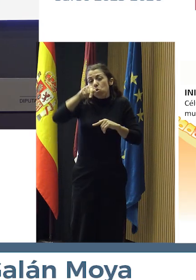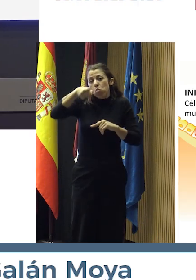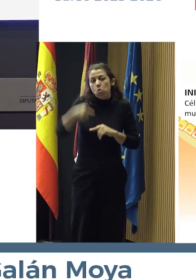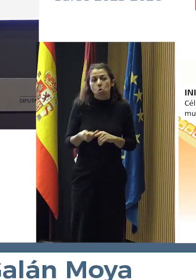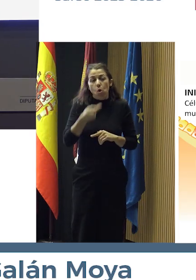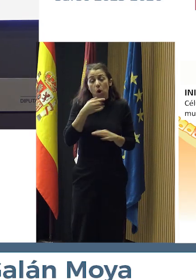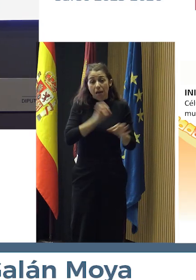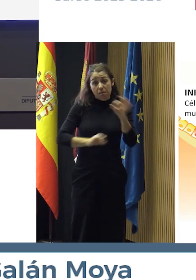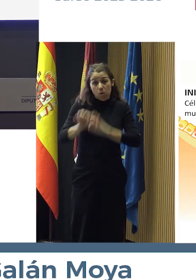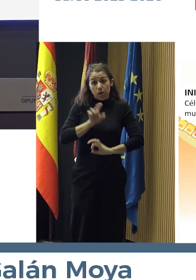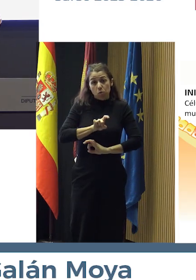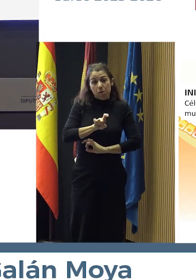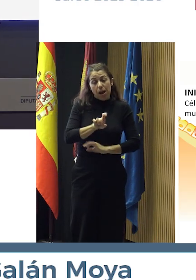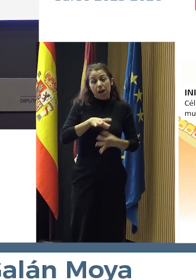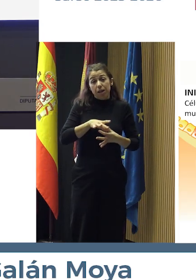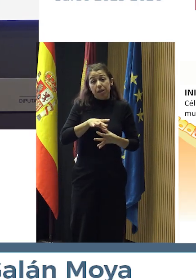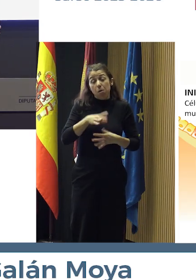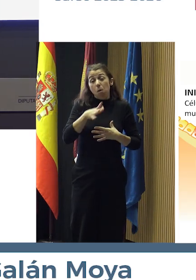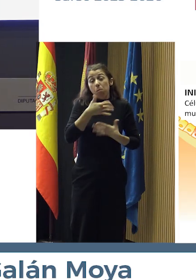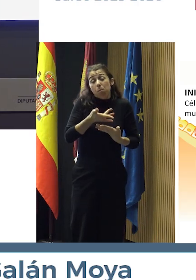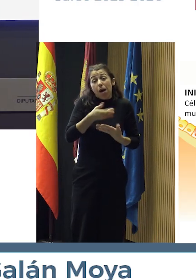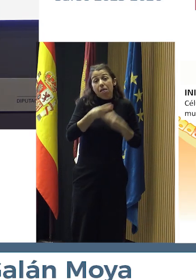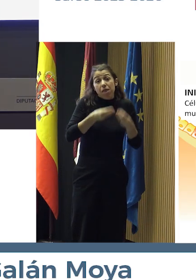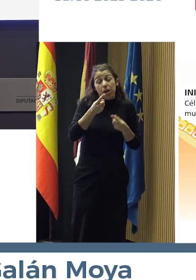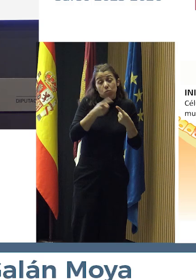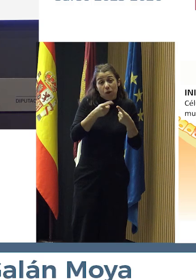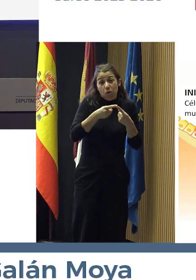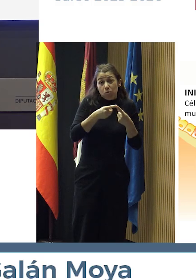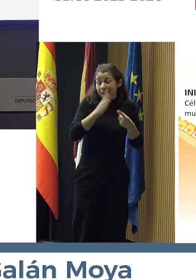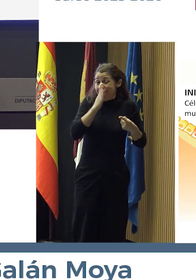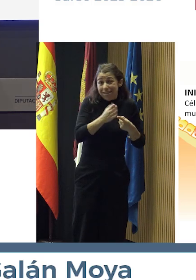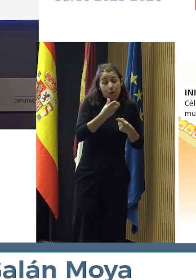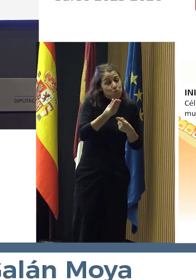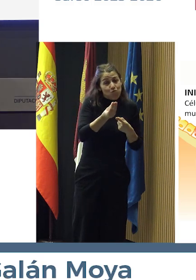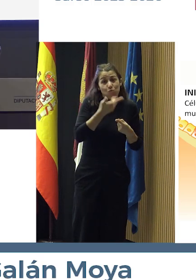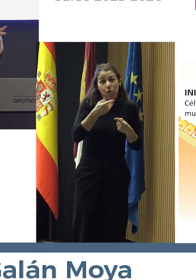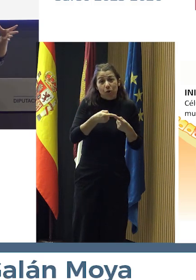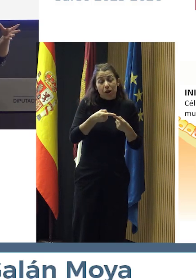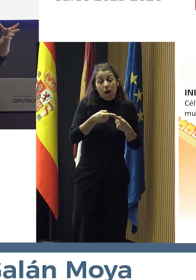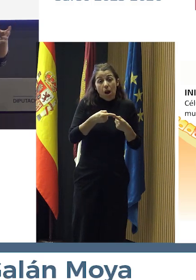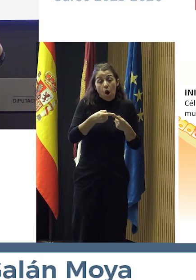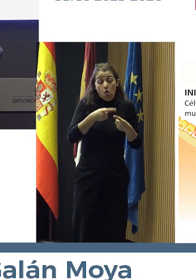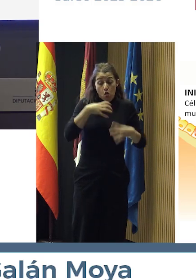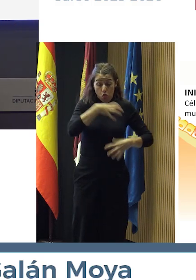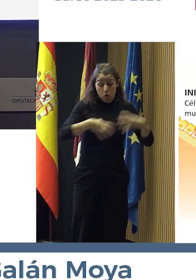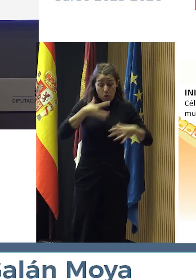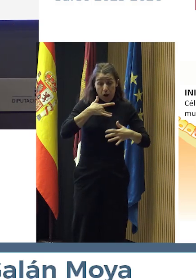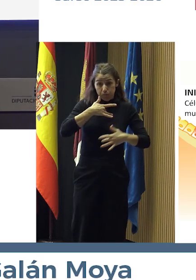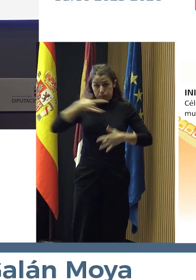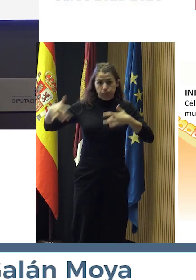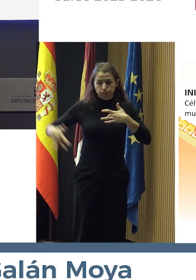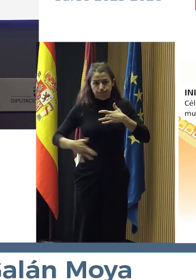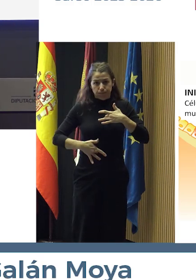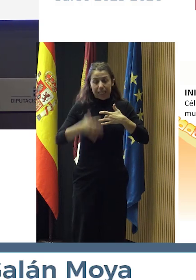Posteriormente, las células tumorales pueden hacer una cosa que es muy dañina, que es cambiar de localización. Si las células